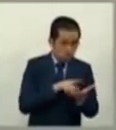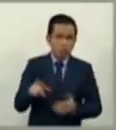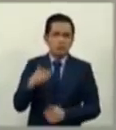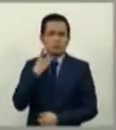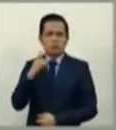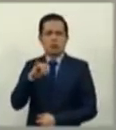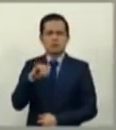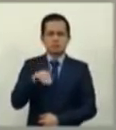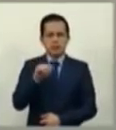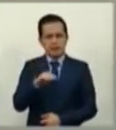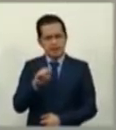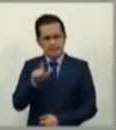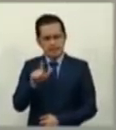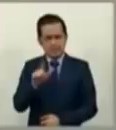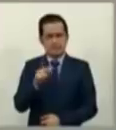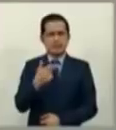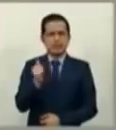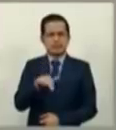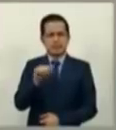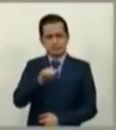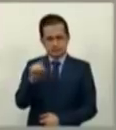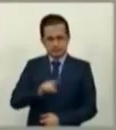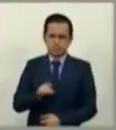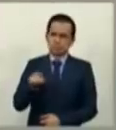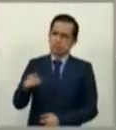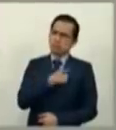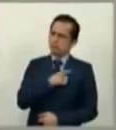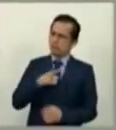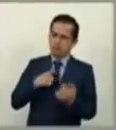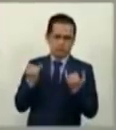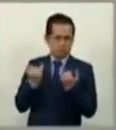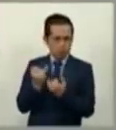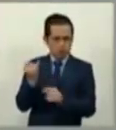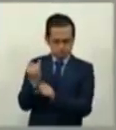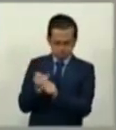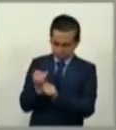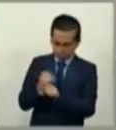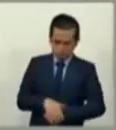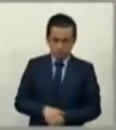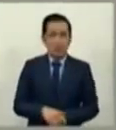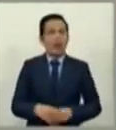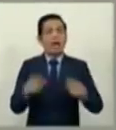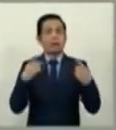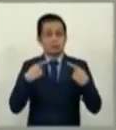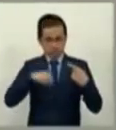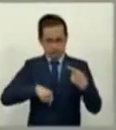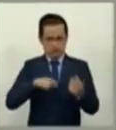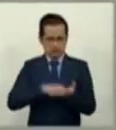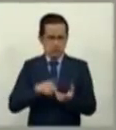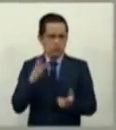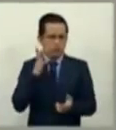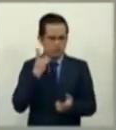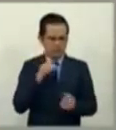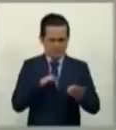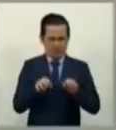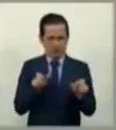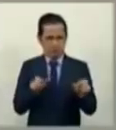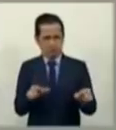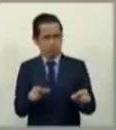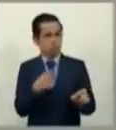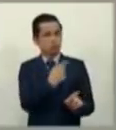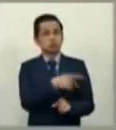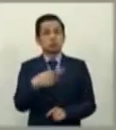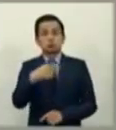Ismael Hernández, que se lleve a fondo. El personal de seguridad tiene la obligación permanente